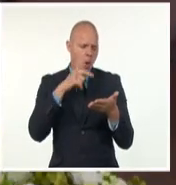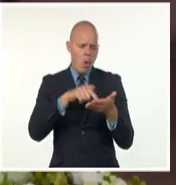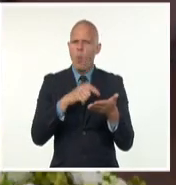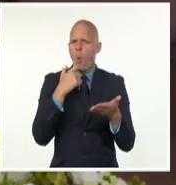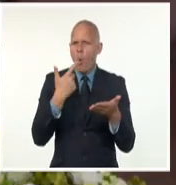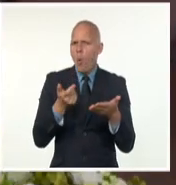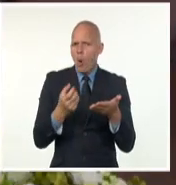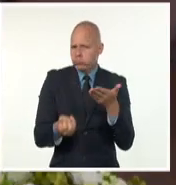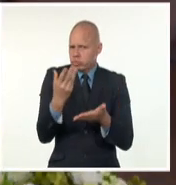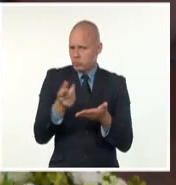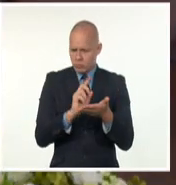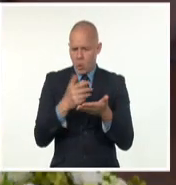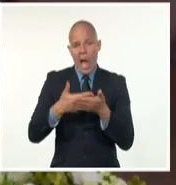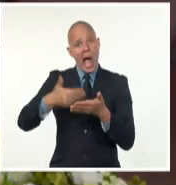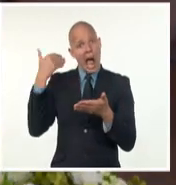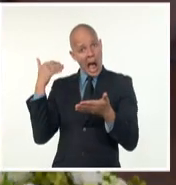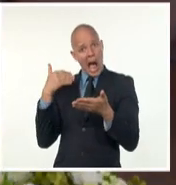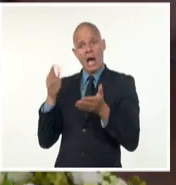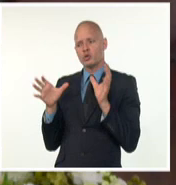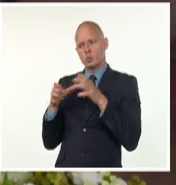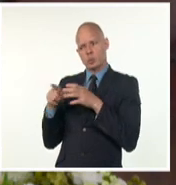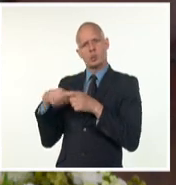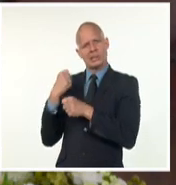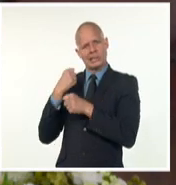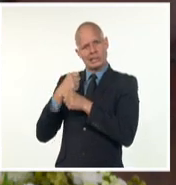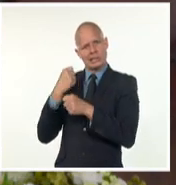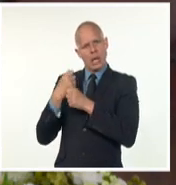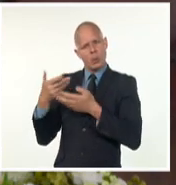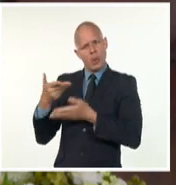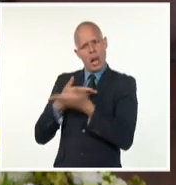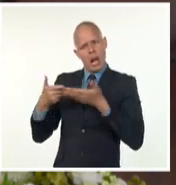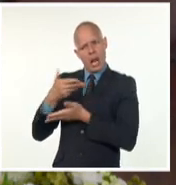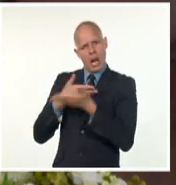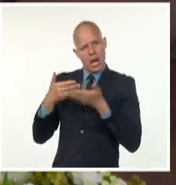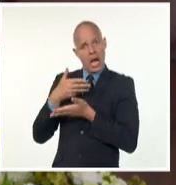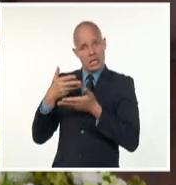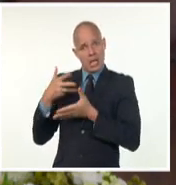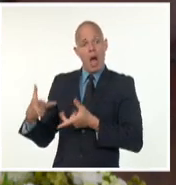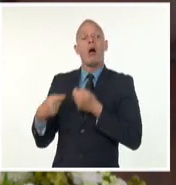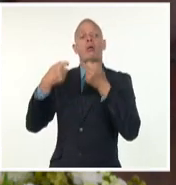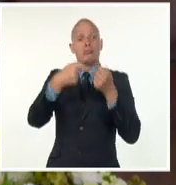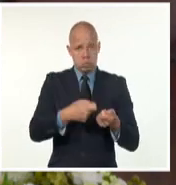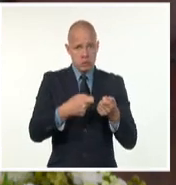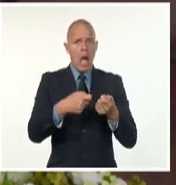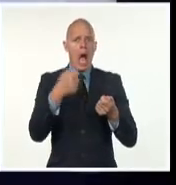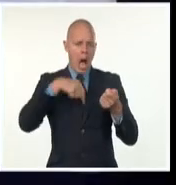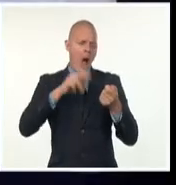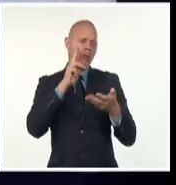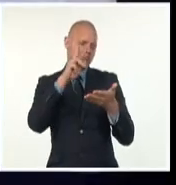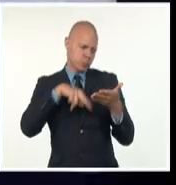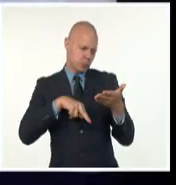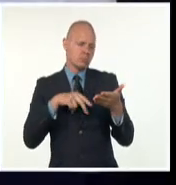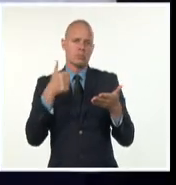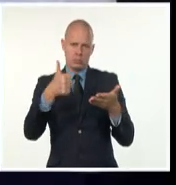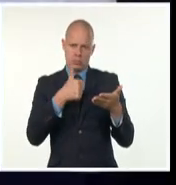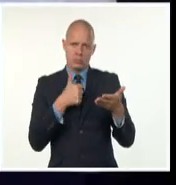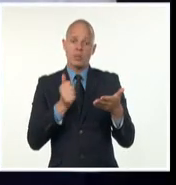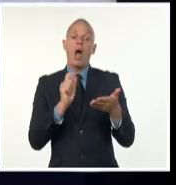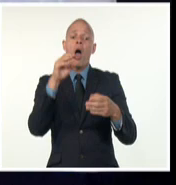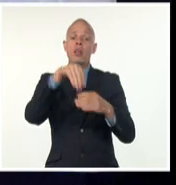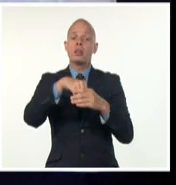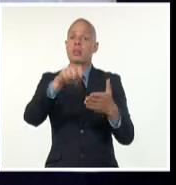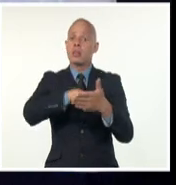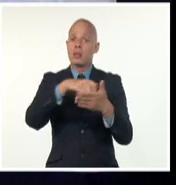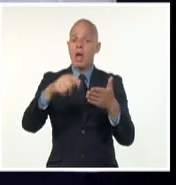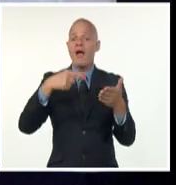construcción colectiva, lo que permite arribar con más solidez a la etapa de análisis y discusión de esas normas jurídicas por los diputados en el